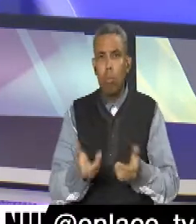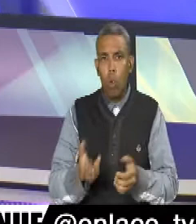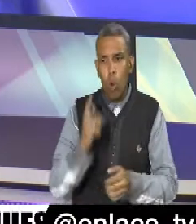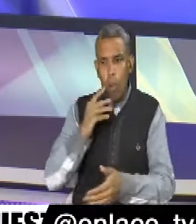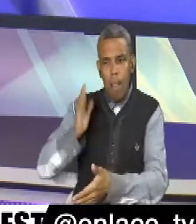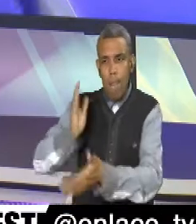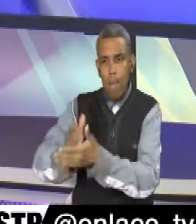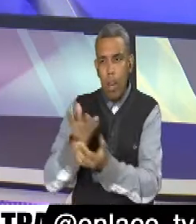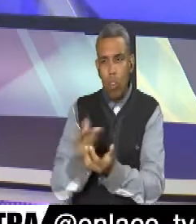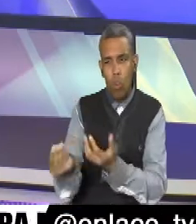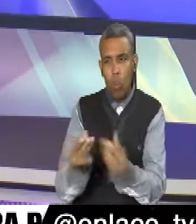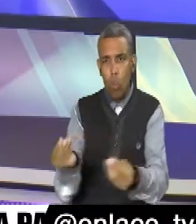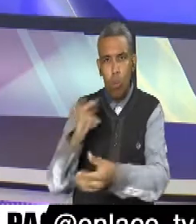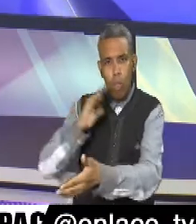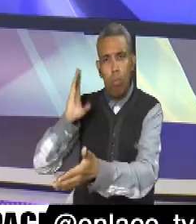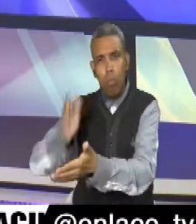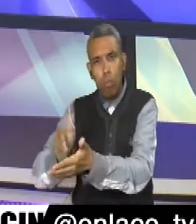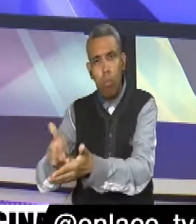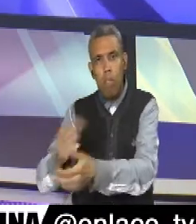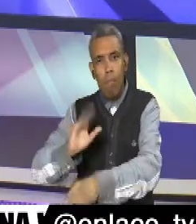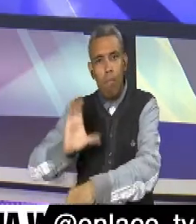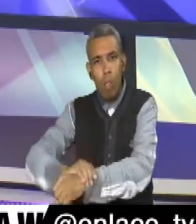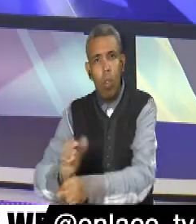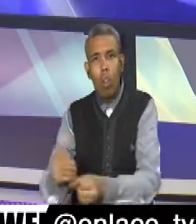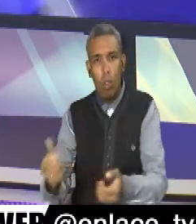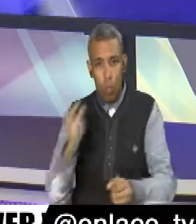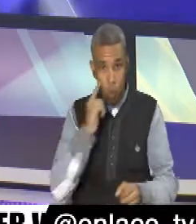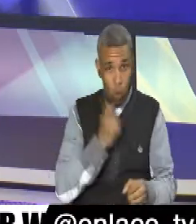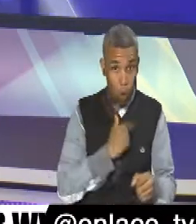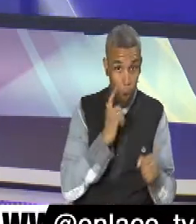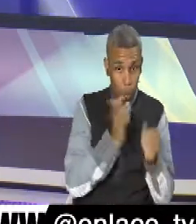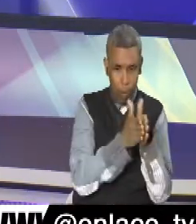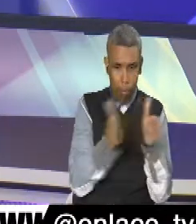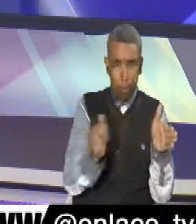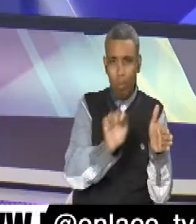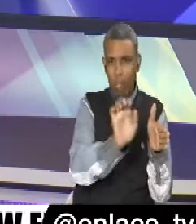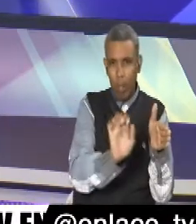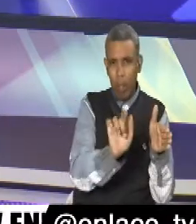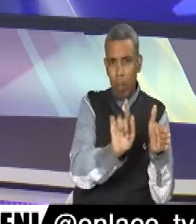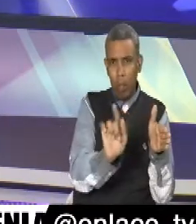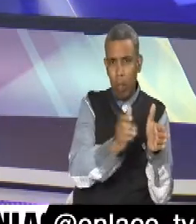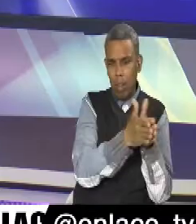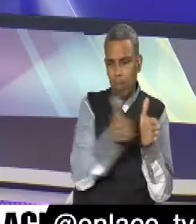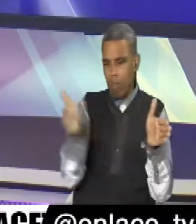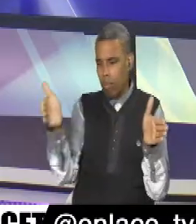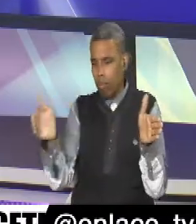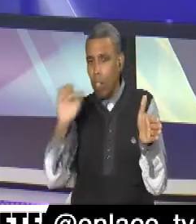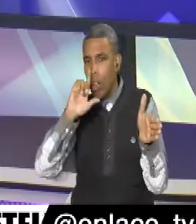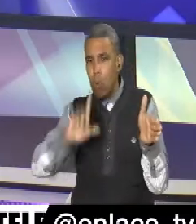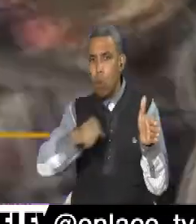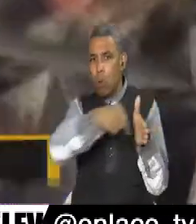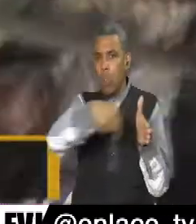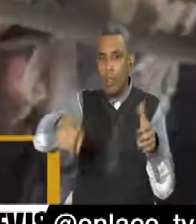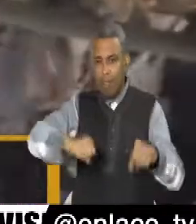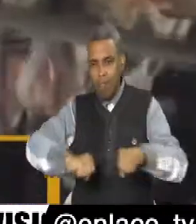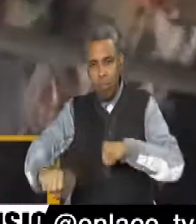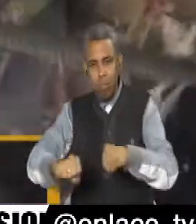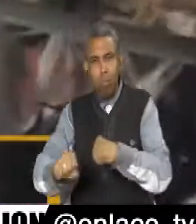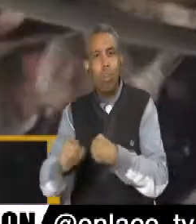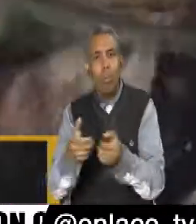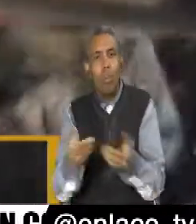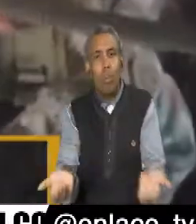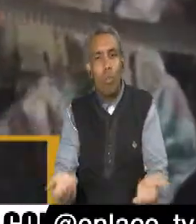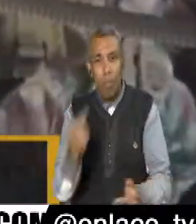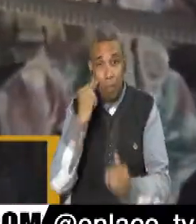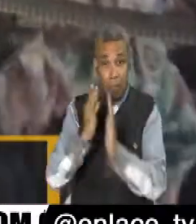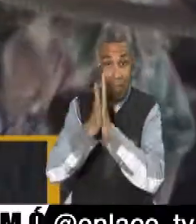grupos armados organizados, capturas y destrucción de explosivos están entre los logros que más resaltan las autoridades. La lucha contra la